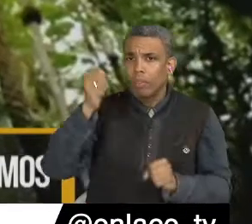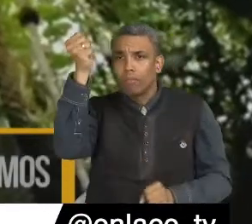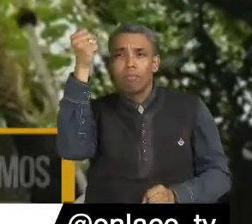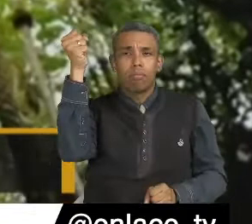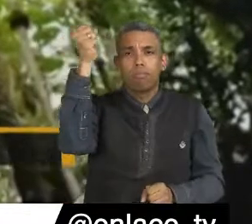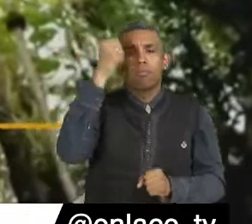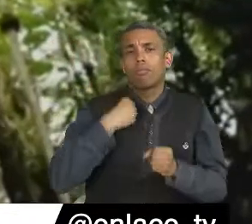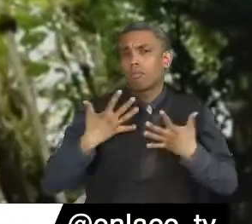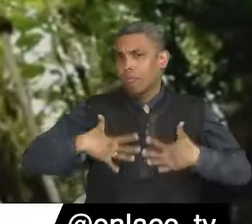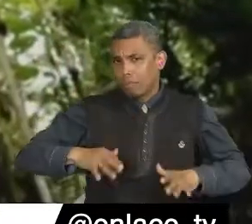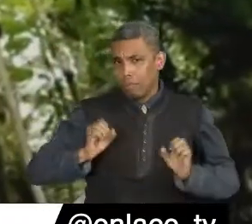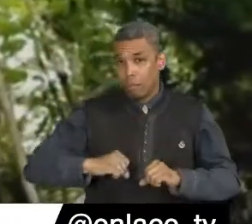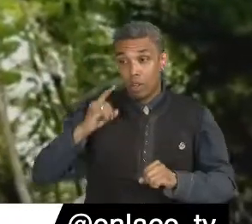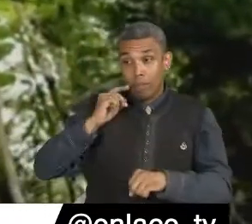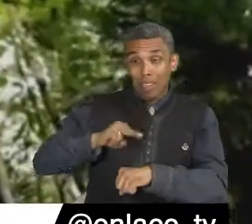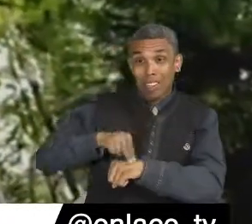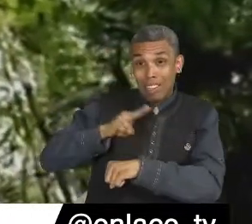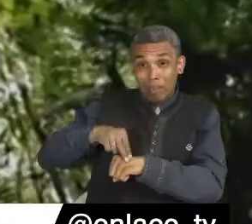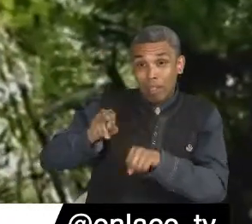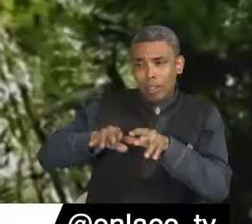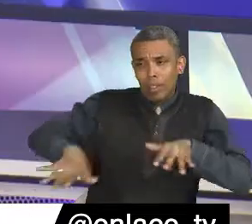a la conservación del medio ambiente.